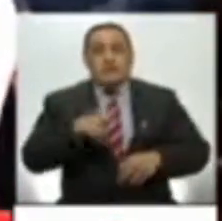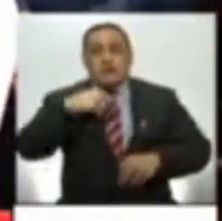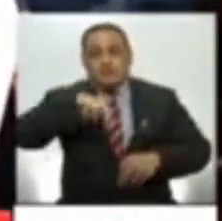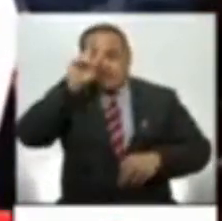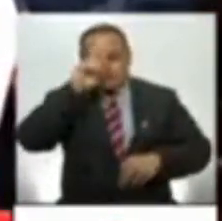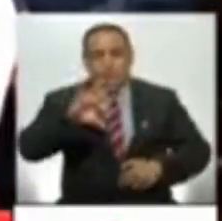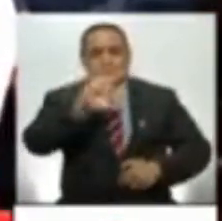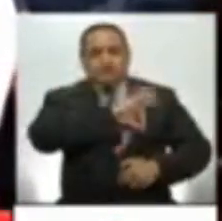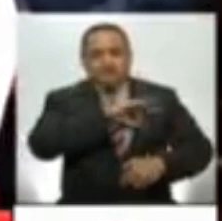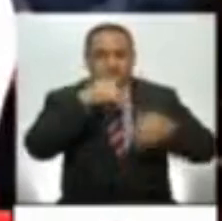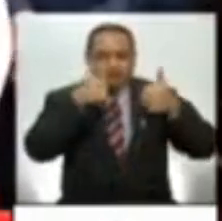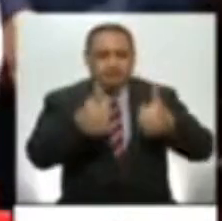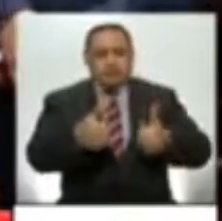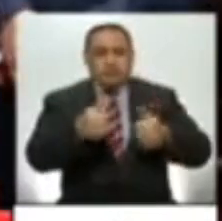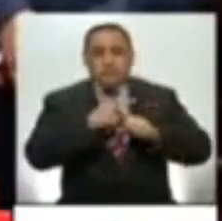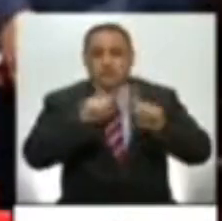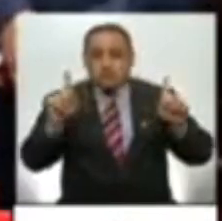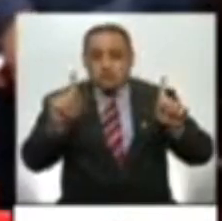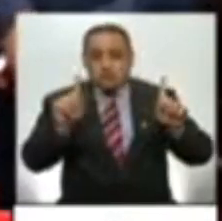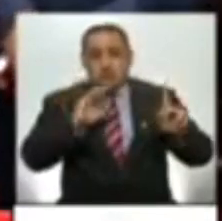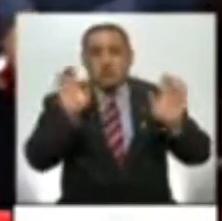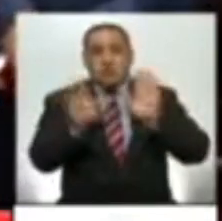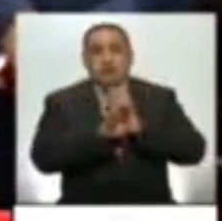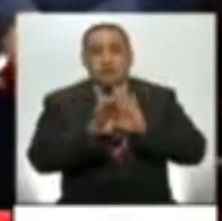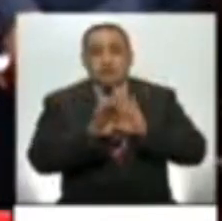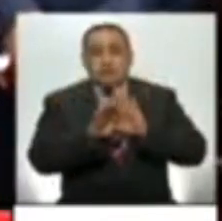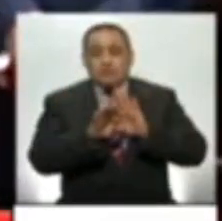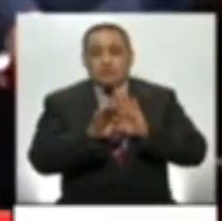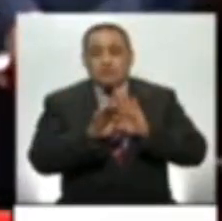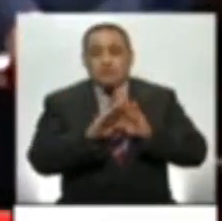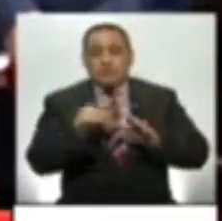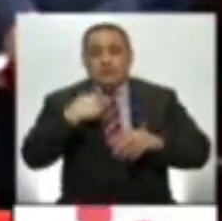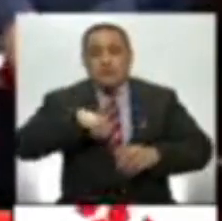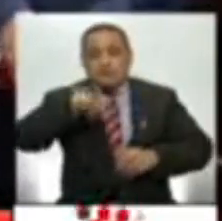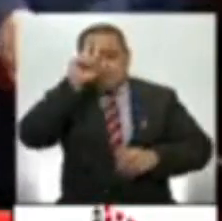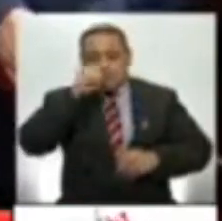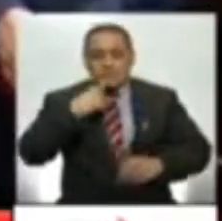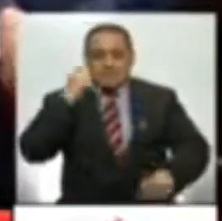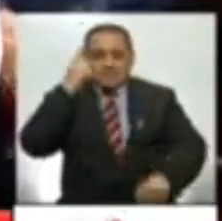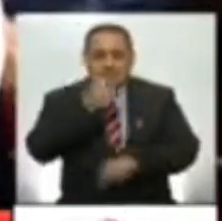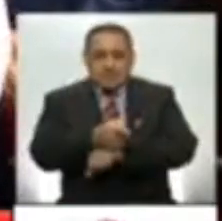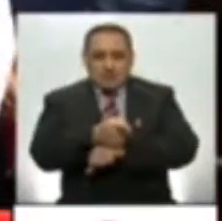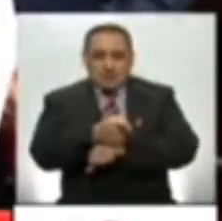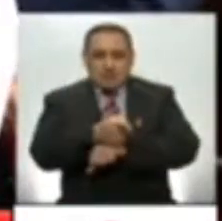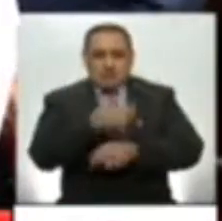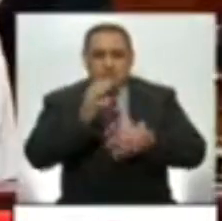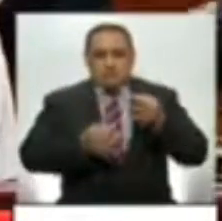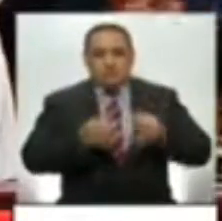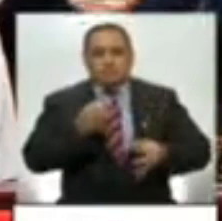patria lo premie, si no, que la nación se lo demande.